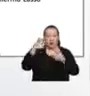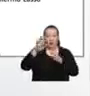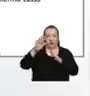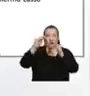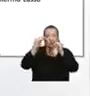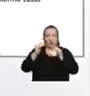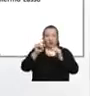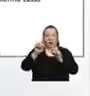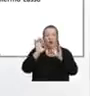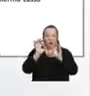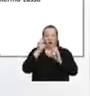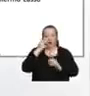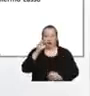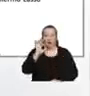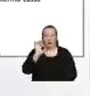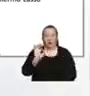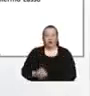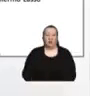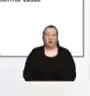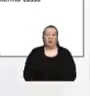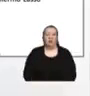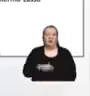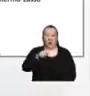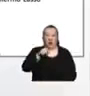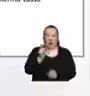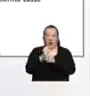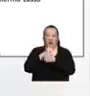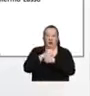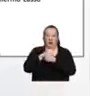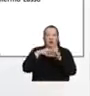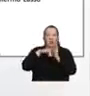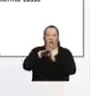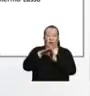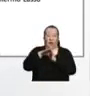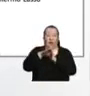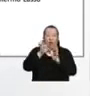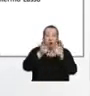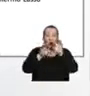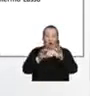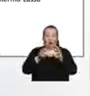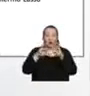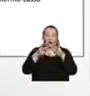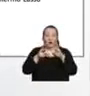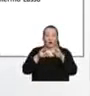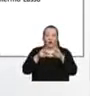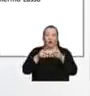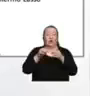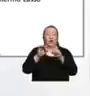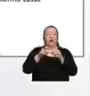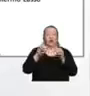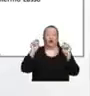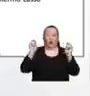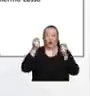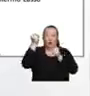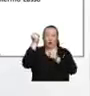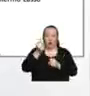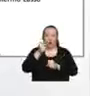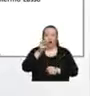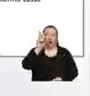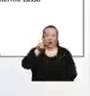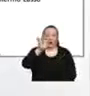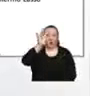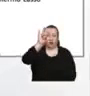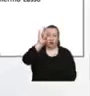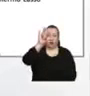aquí aquí se veía se ve que esto es lo que ha hecho las este es el banco ya lo fundó en el 2007 de no